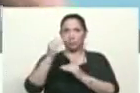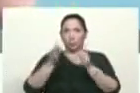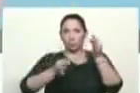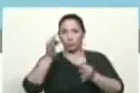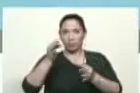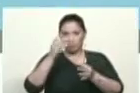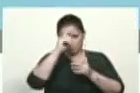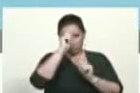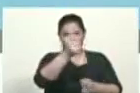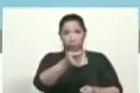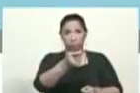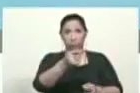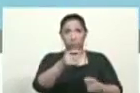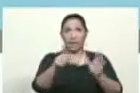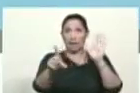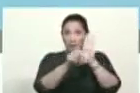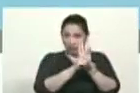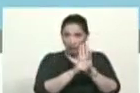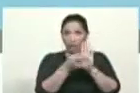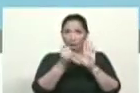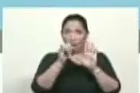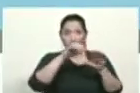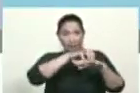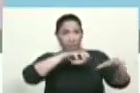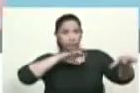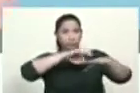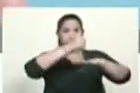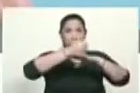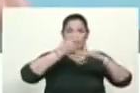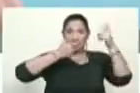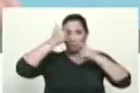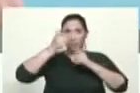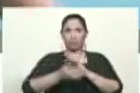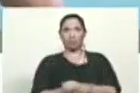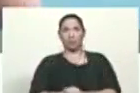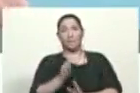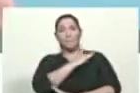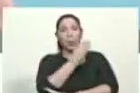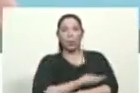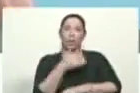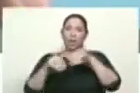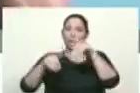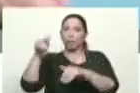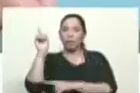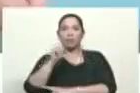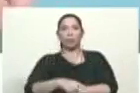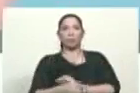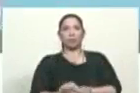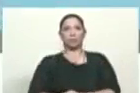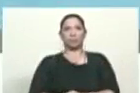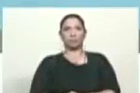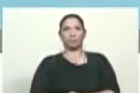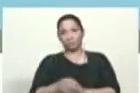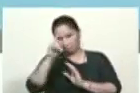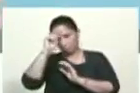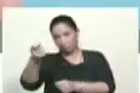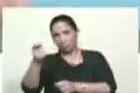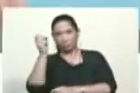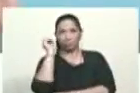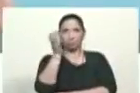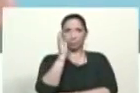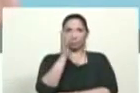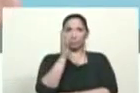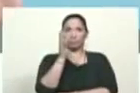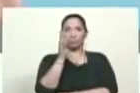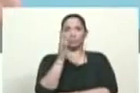la Asamblea legítima, que teníamos mayoría chavista, y al Poder Electoral, que también había sido designado por la Asamblea legítima,